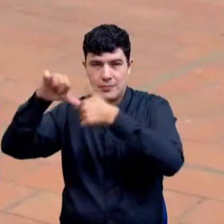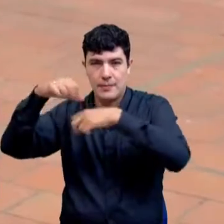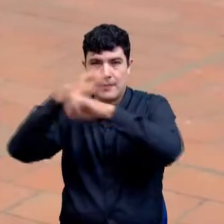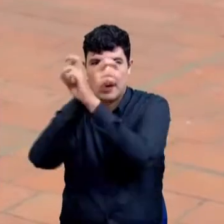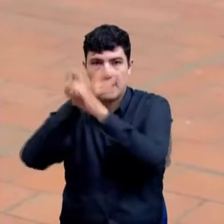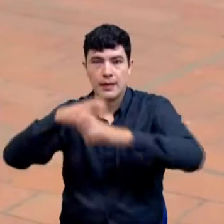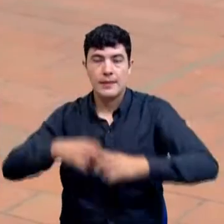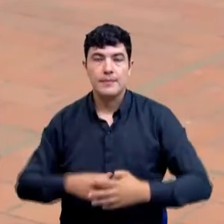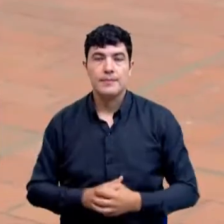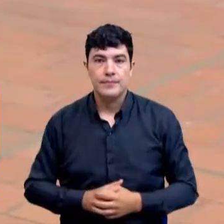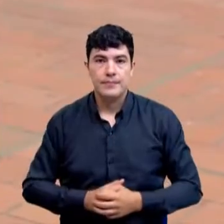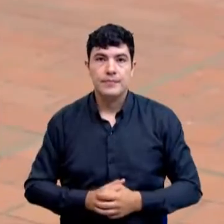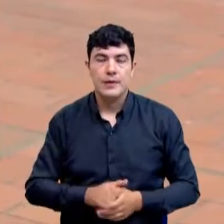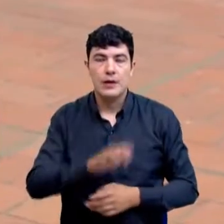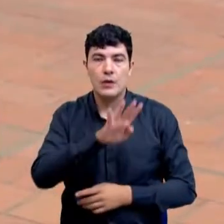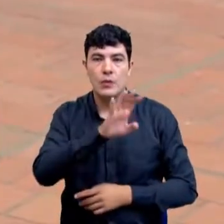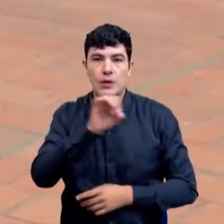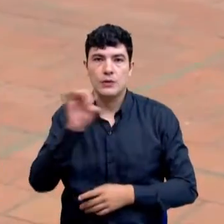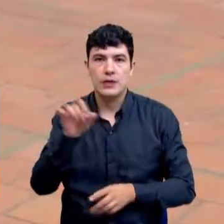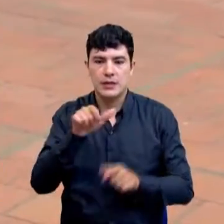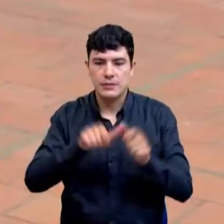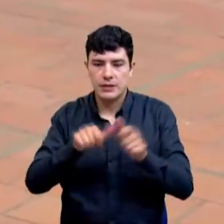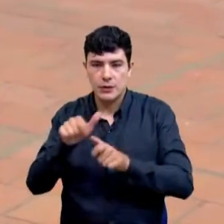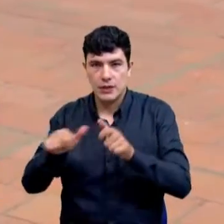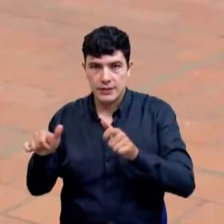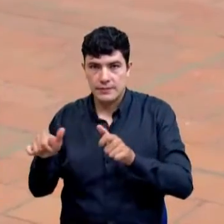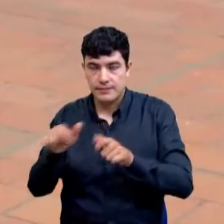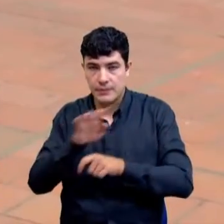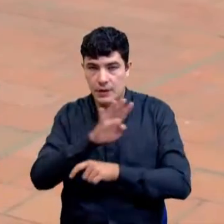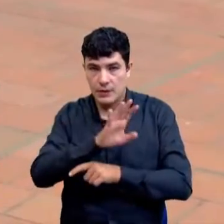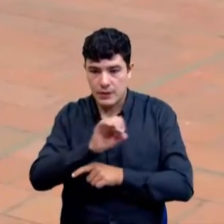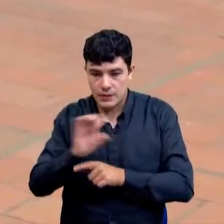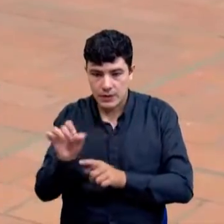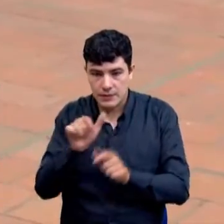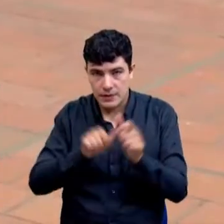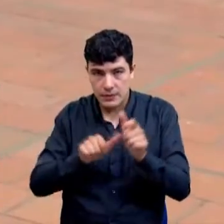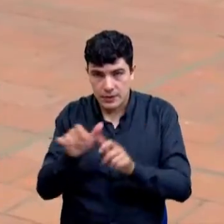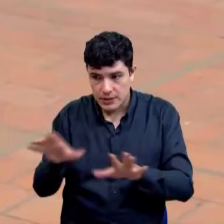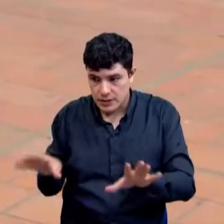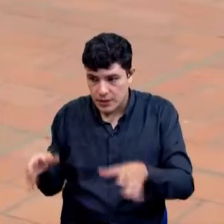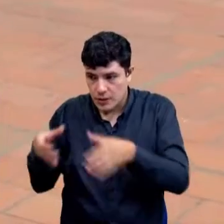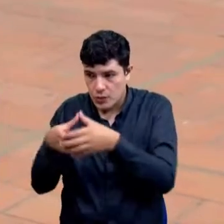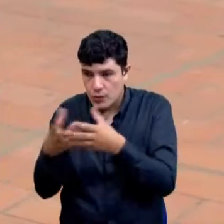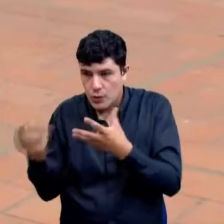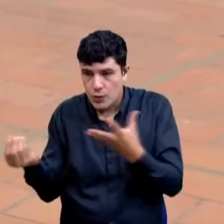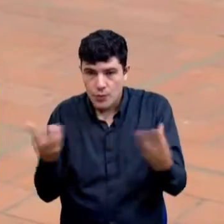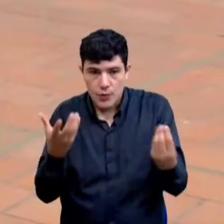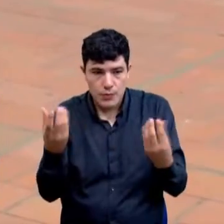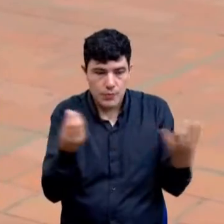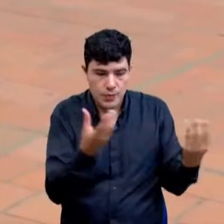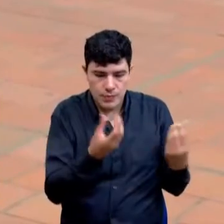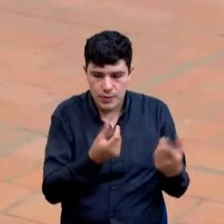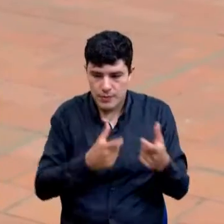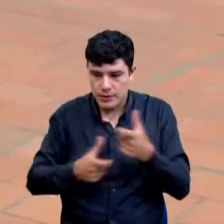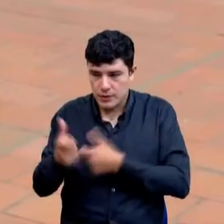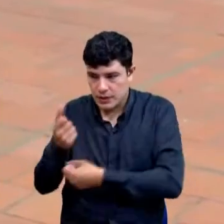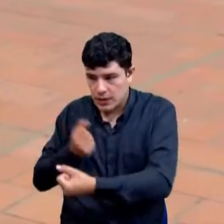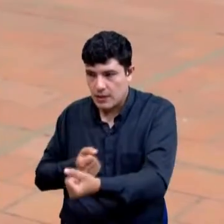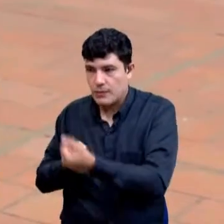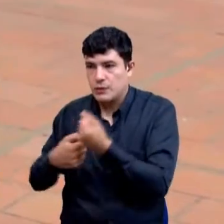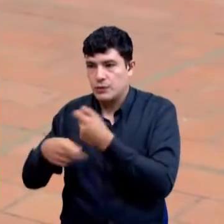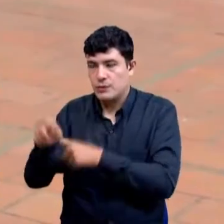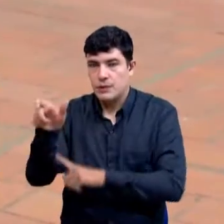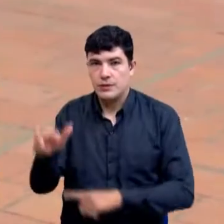400 personas que integran los sindicatos y los entes gremiales de la región se unieron en apoyo al gobierno